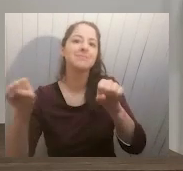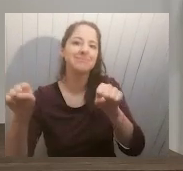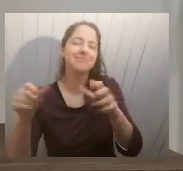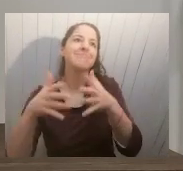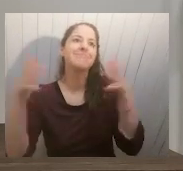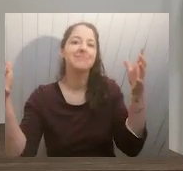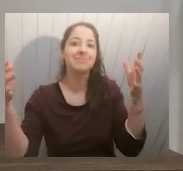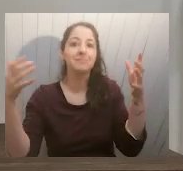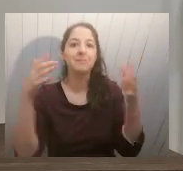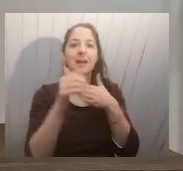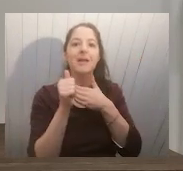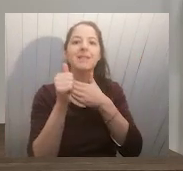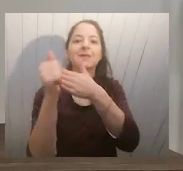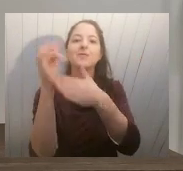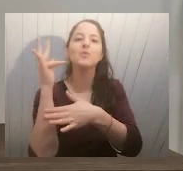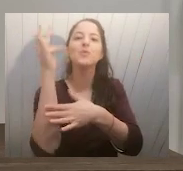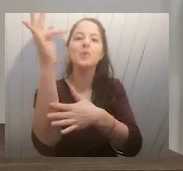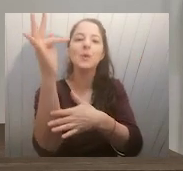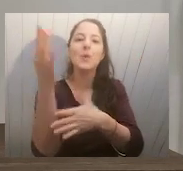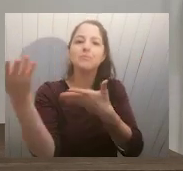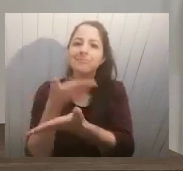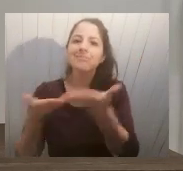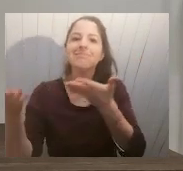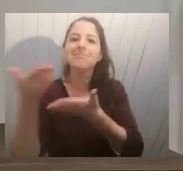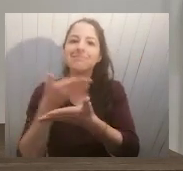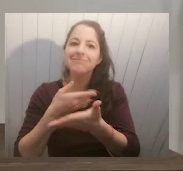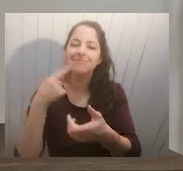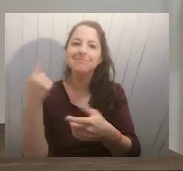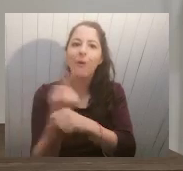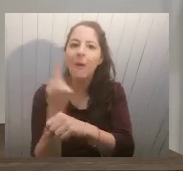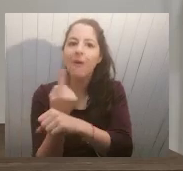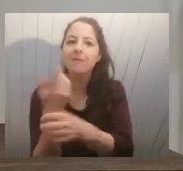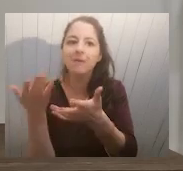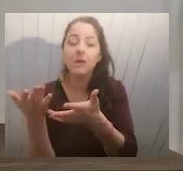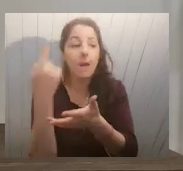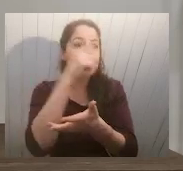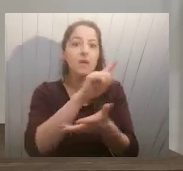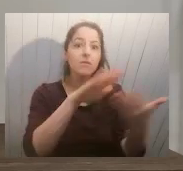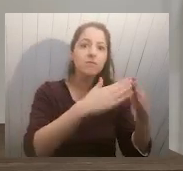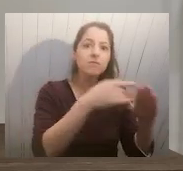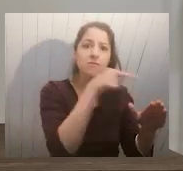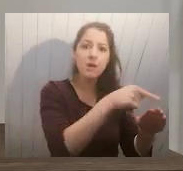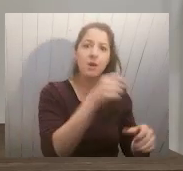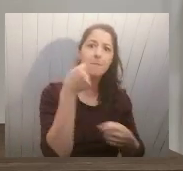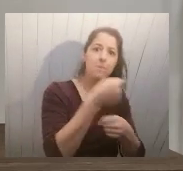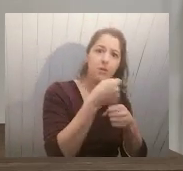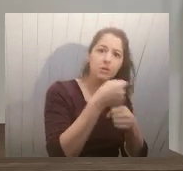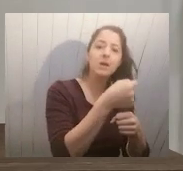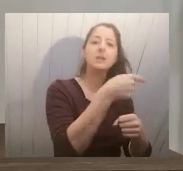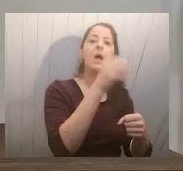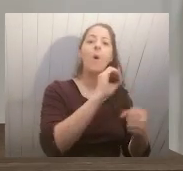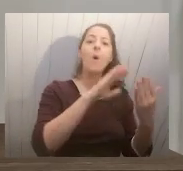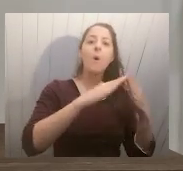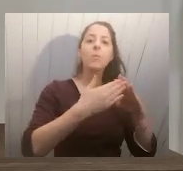nuestro futuro. Se invitan entre ellos al diálogo, pero en los barrios, en las desesperadas protestas y